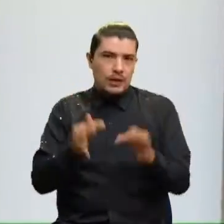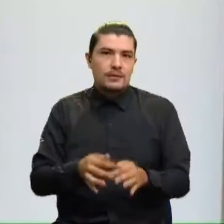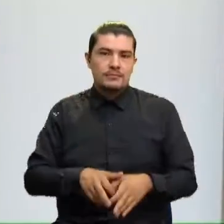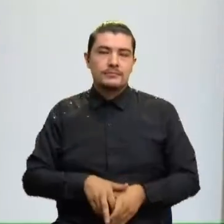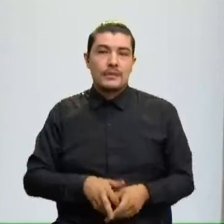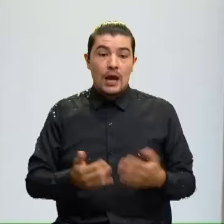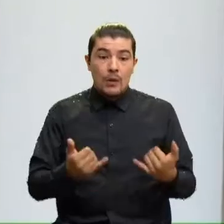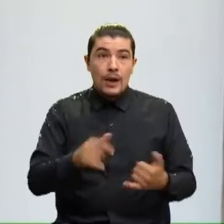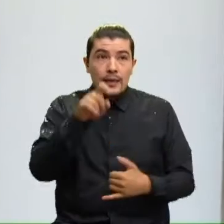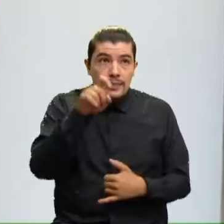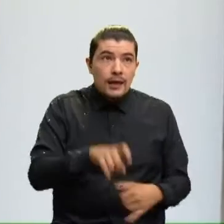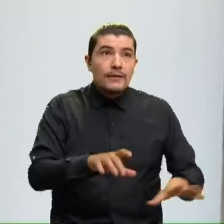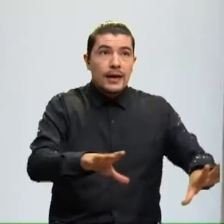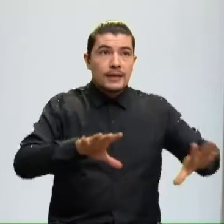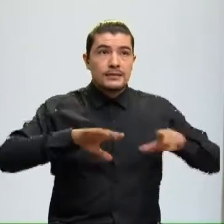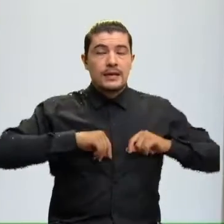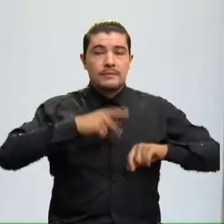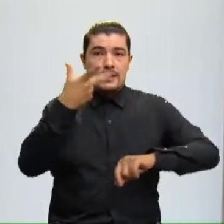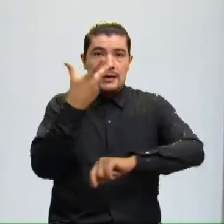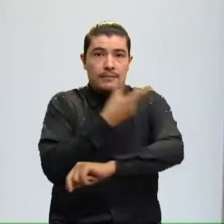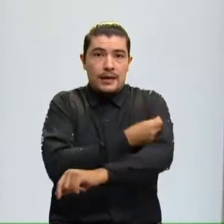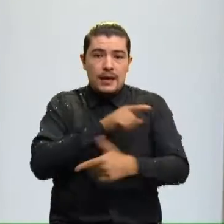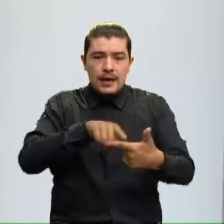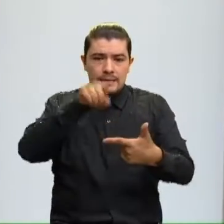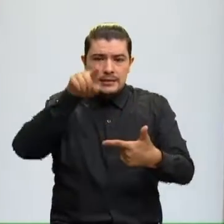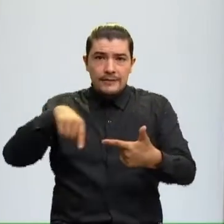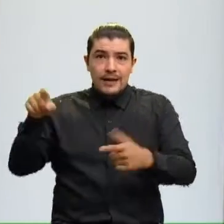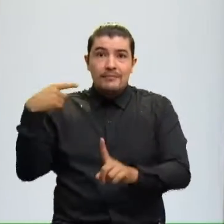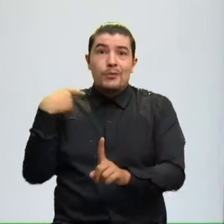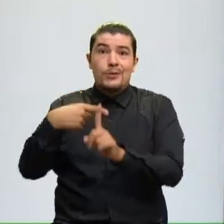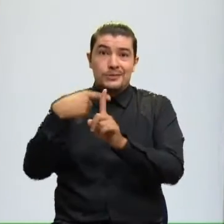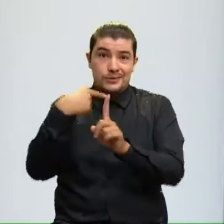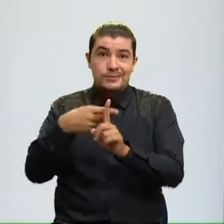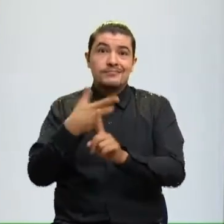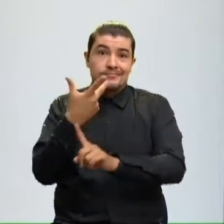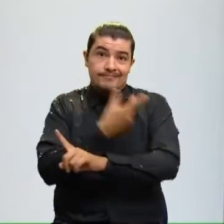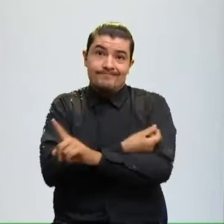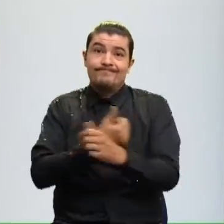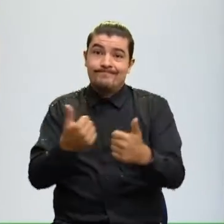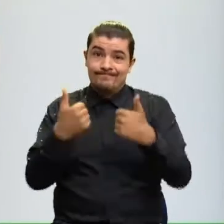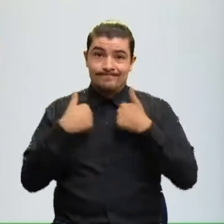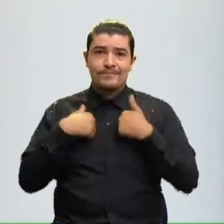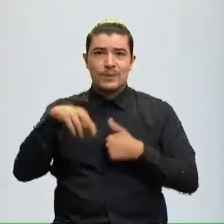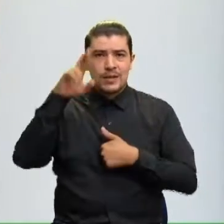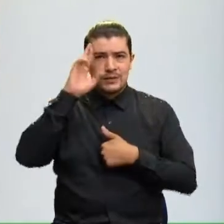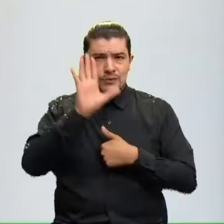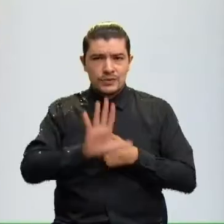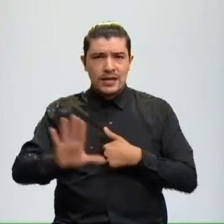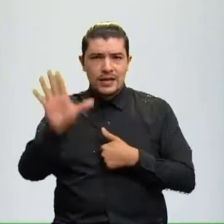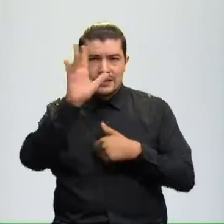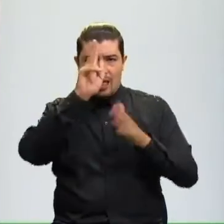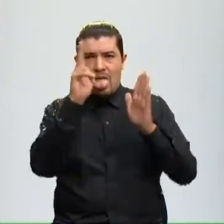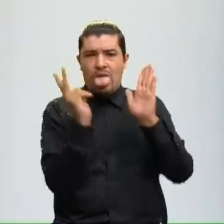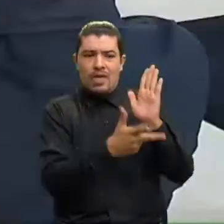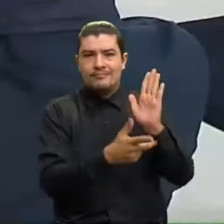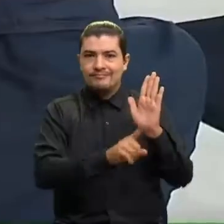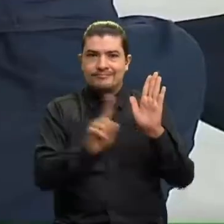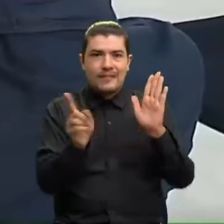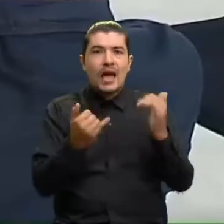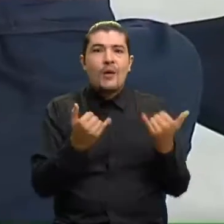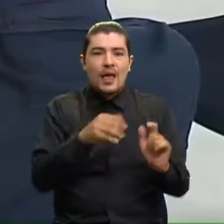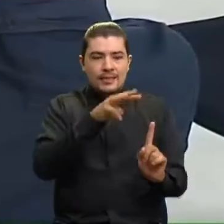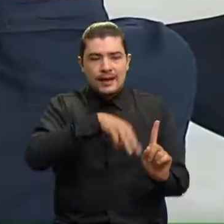vacunación porque las cifras son muy contundentes, son positivas, no bajemos la guardia. Tenemos este trimestre y por eso estamos